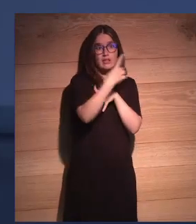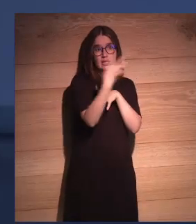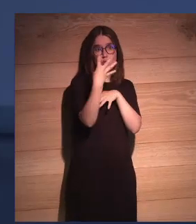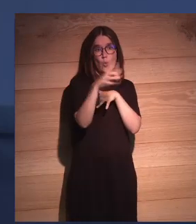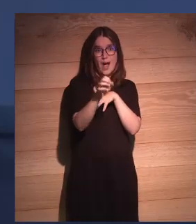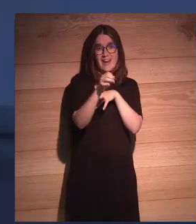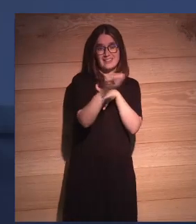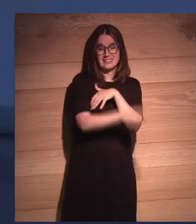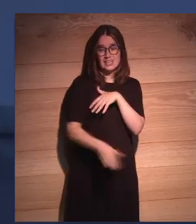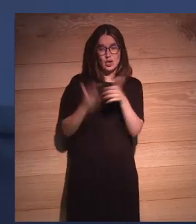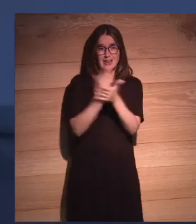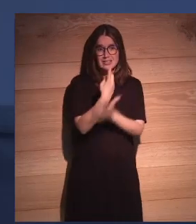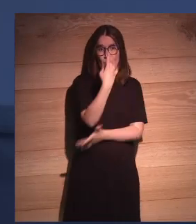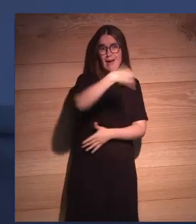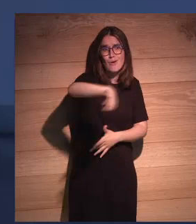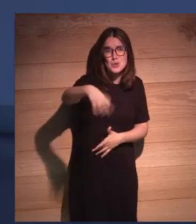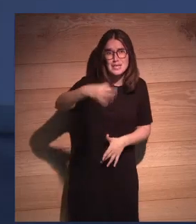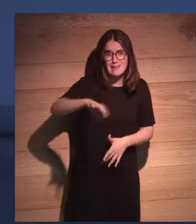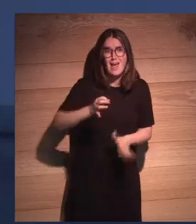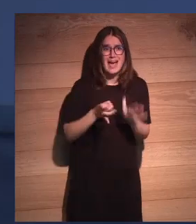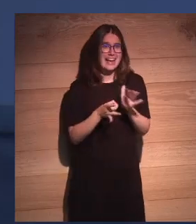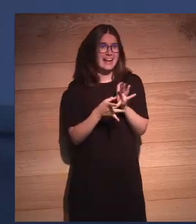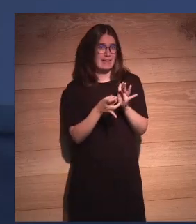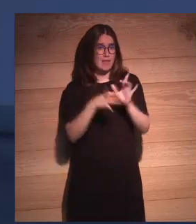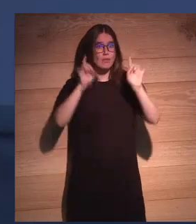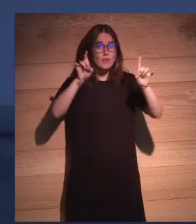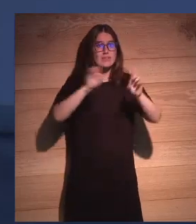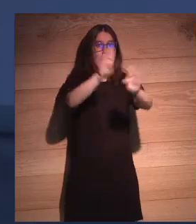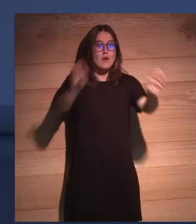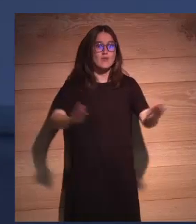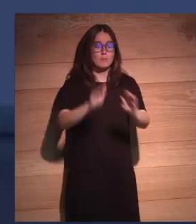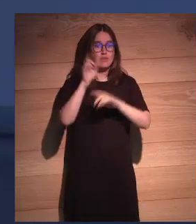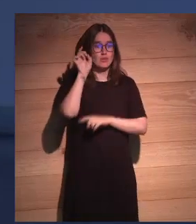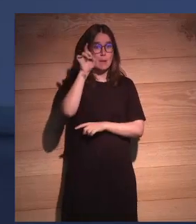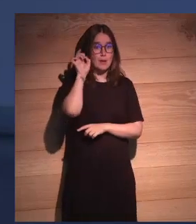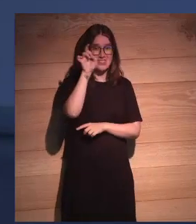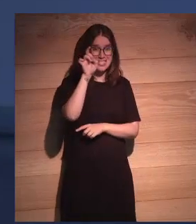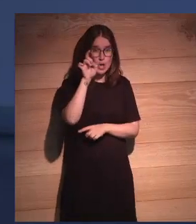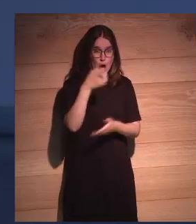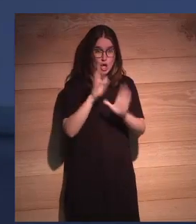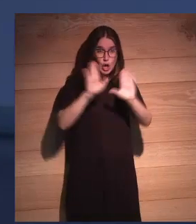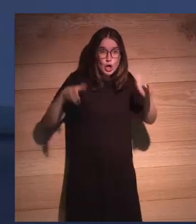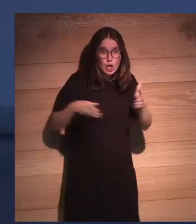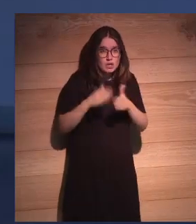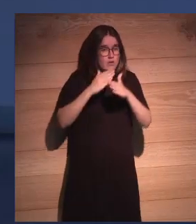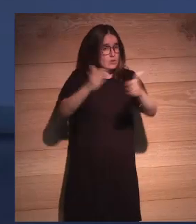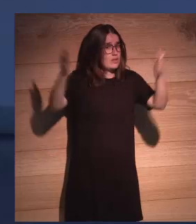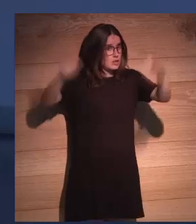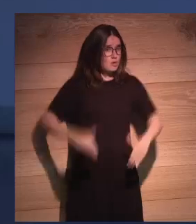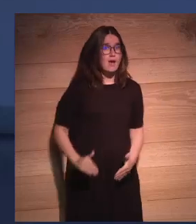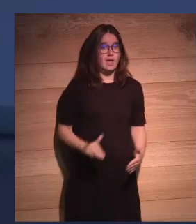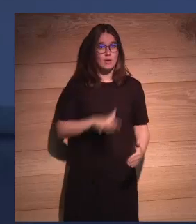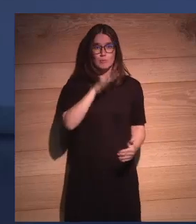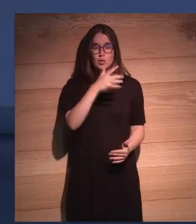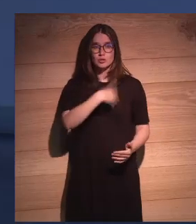140 niños en una clase. La calidad educativa, la formación de ese profesorado no es suficiente, y